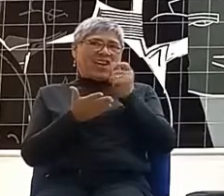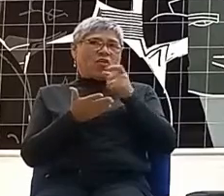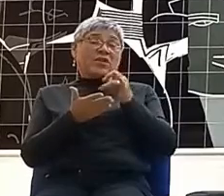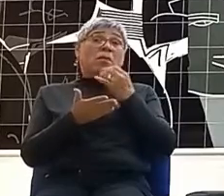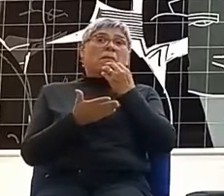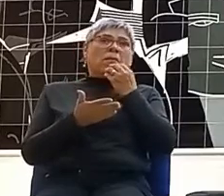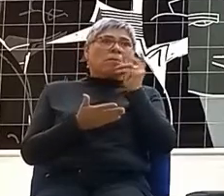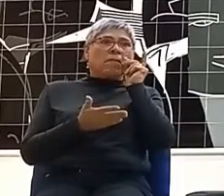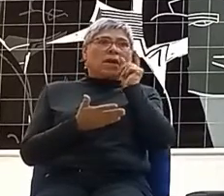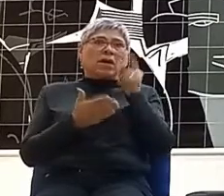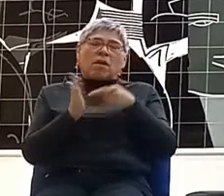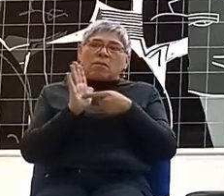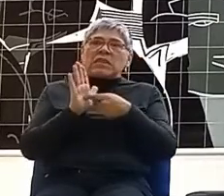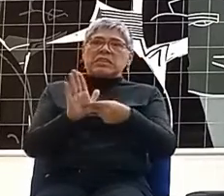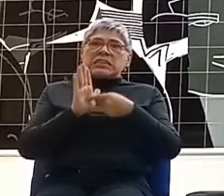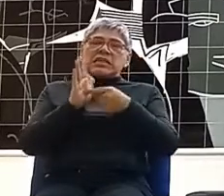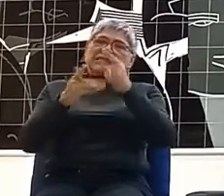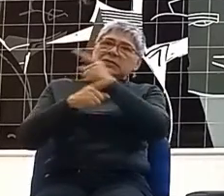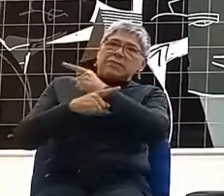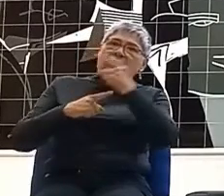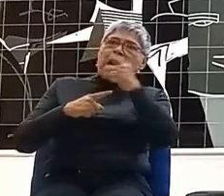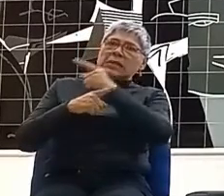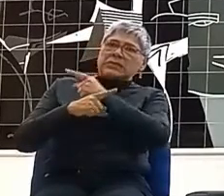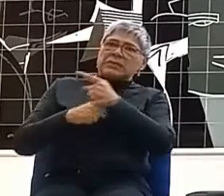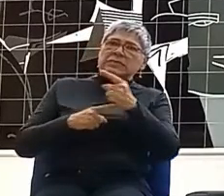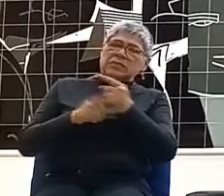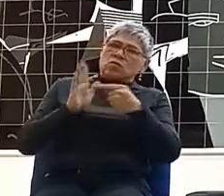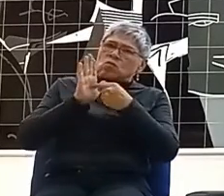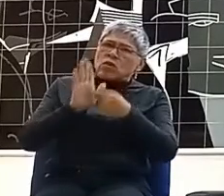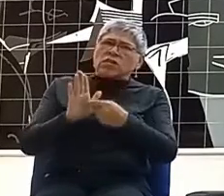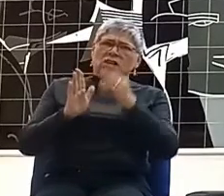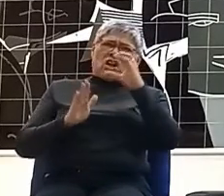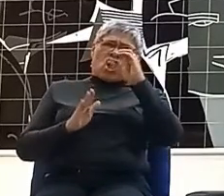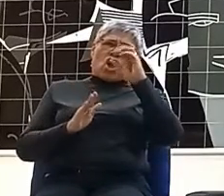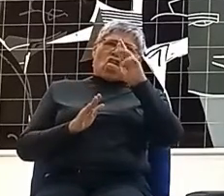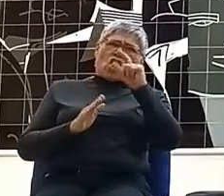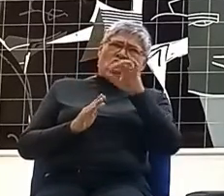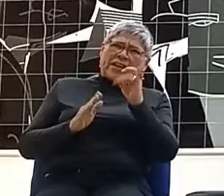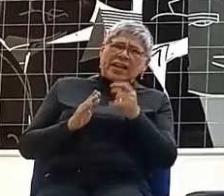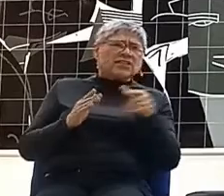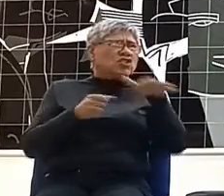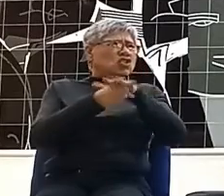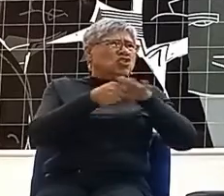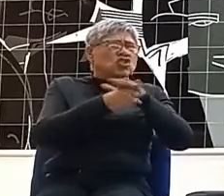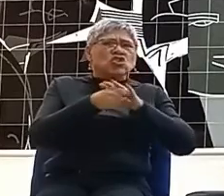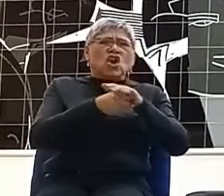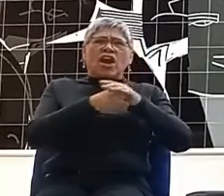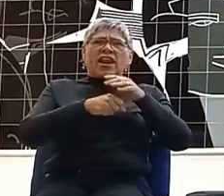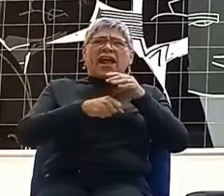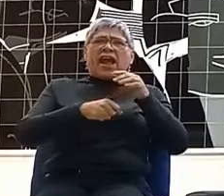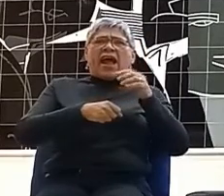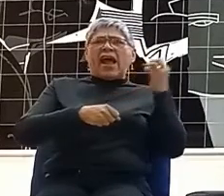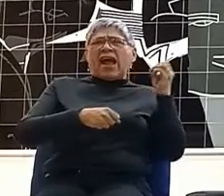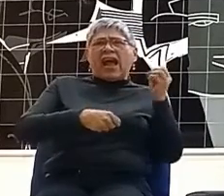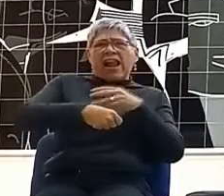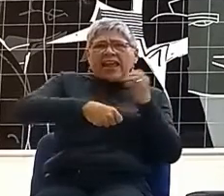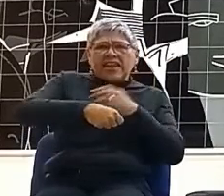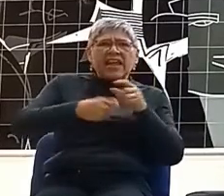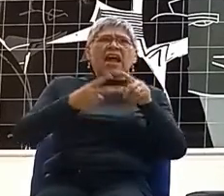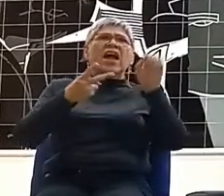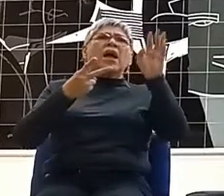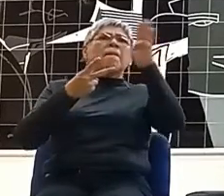como Pereira, semana a semana, crónicas sobre la zona de la galería, sobre el